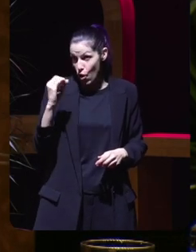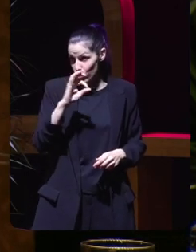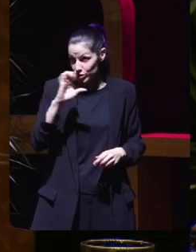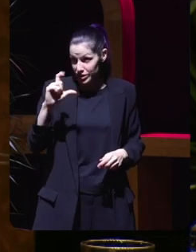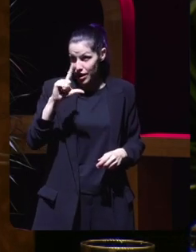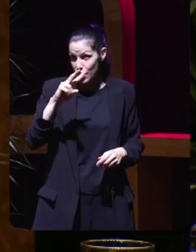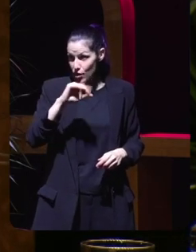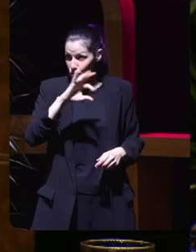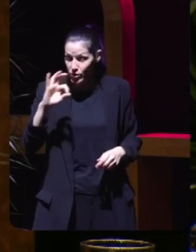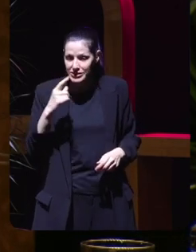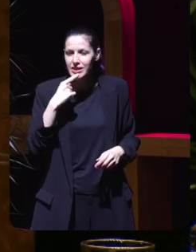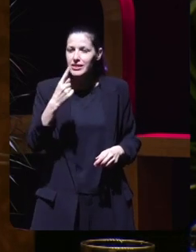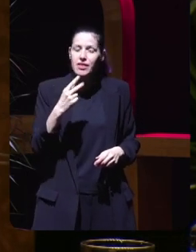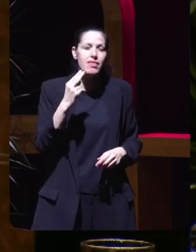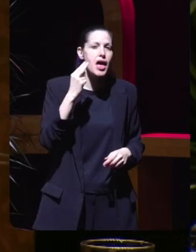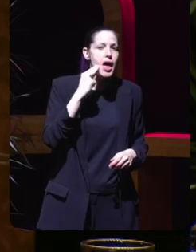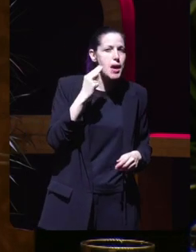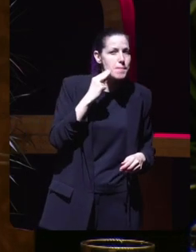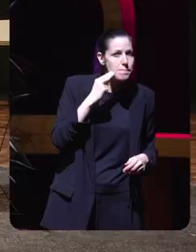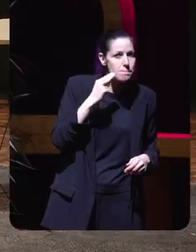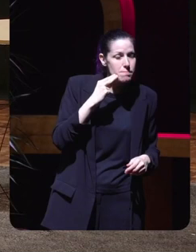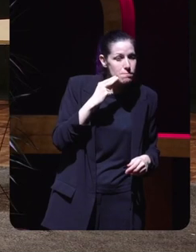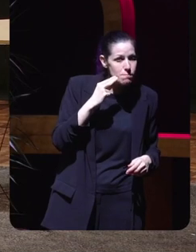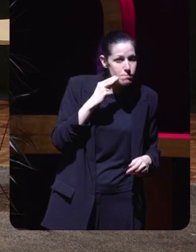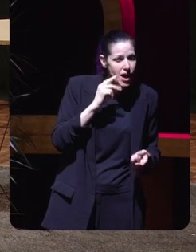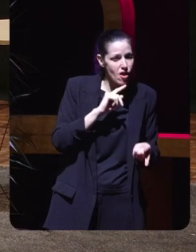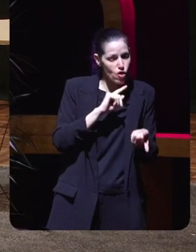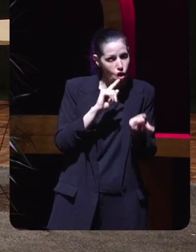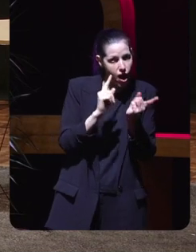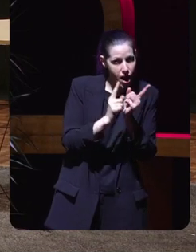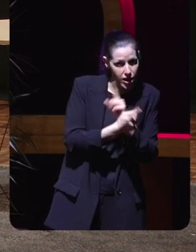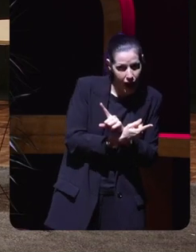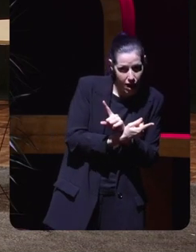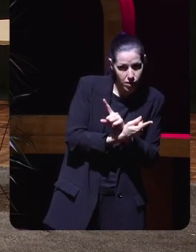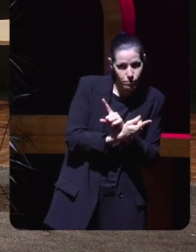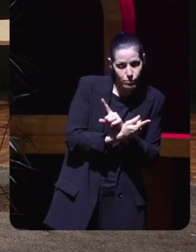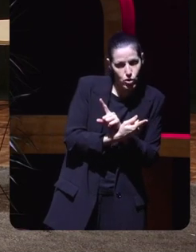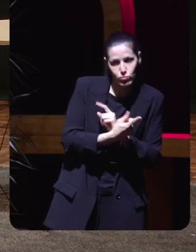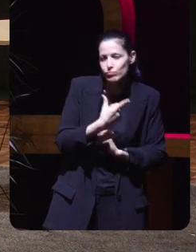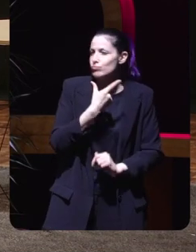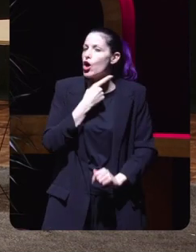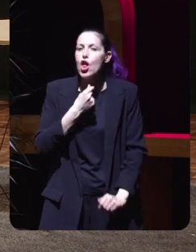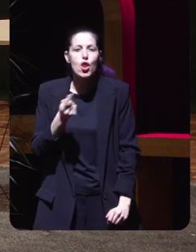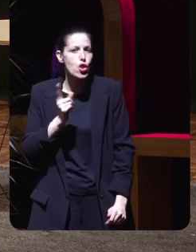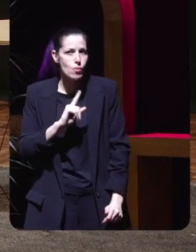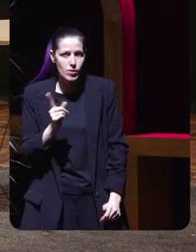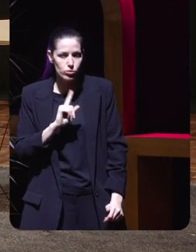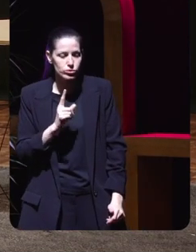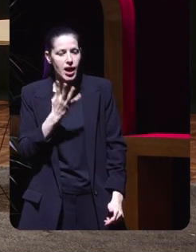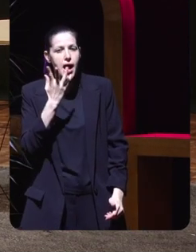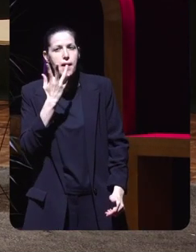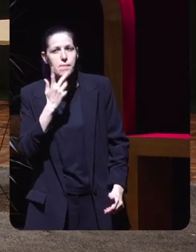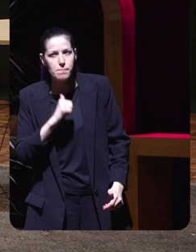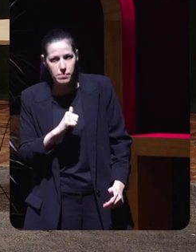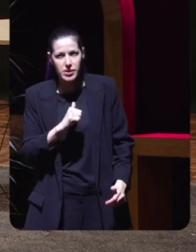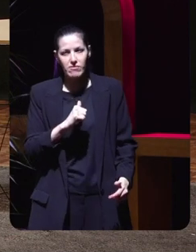que omedo cambiara de bando está ahí para ver decía que humedo cambiara de bando no me gusta ese deseo prefiero que a salimañas vayan